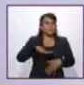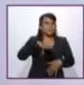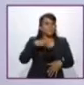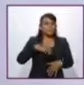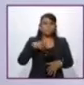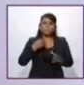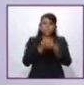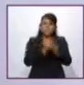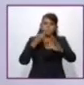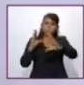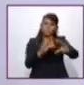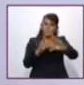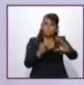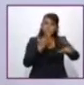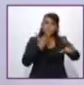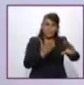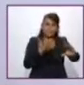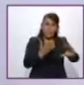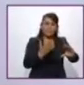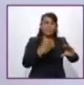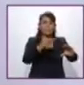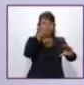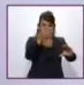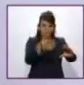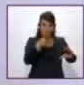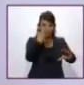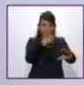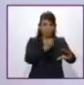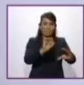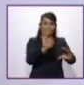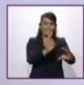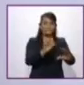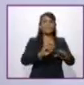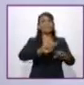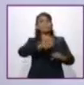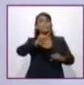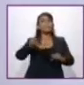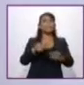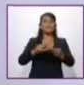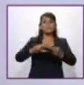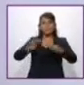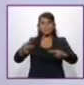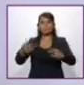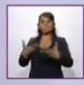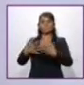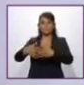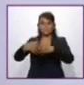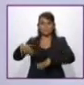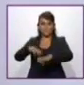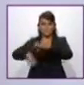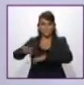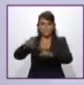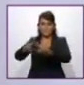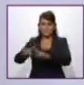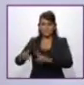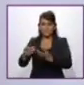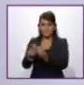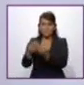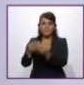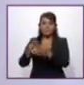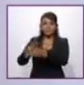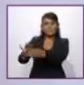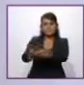redes de trabajo, las cuales van a hacer que empiece a moverse la economía. ¿Por qué? Porque vamos a